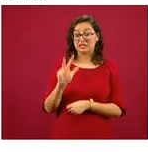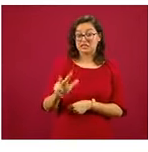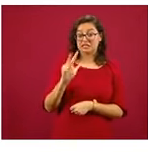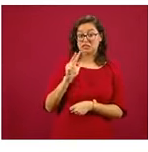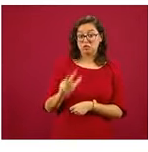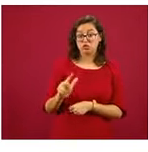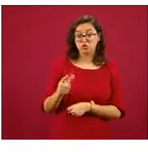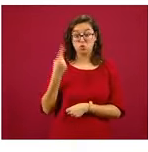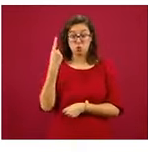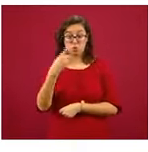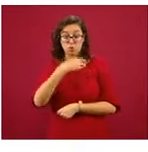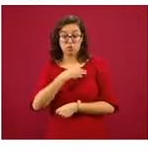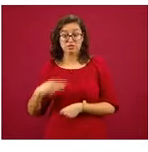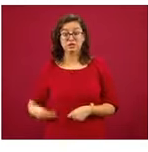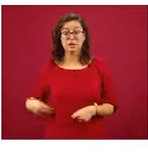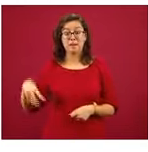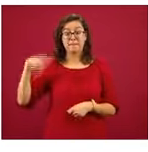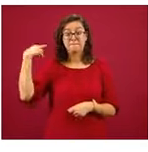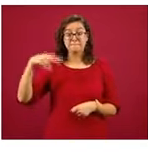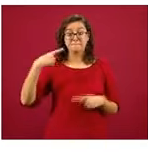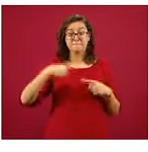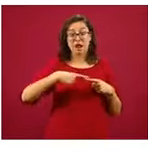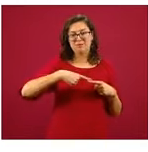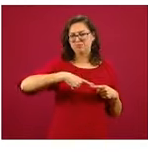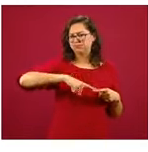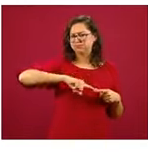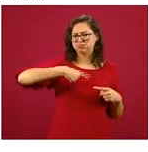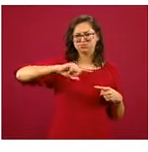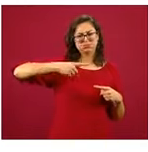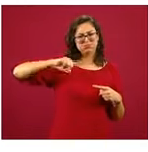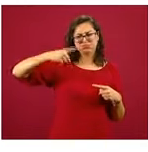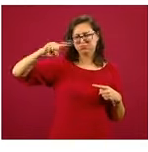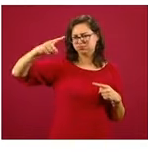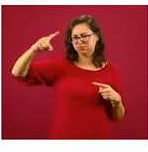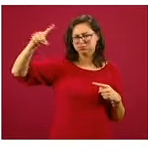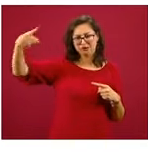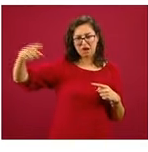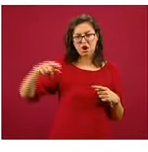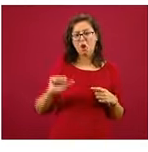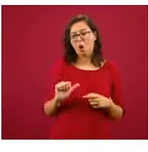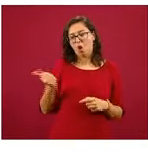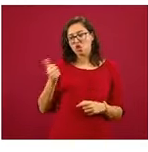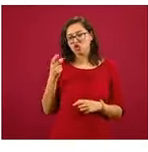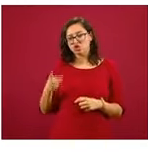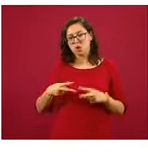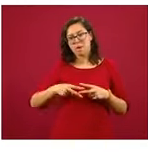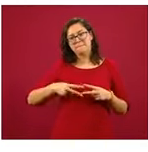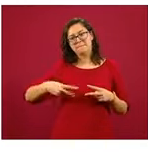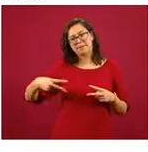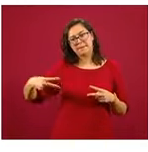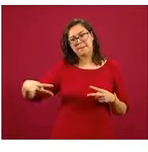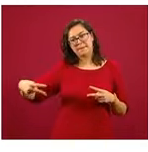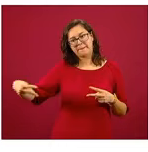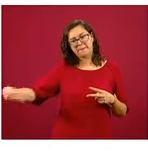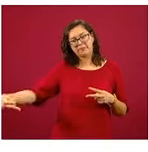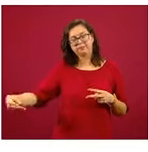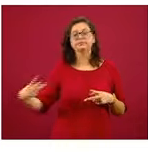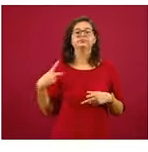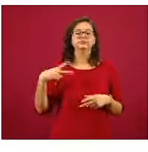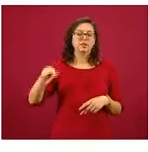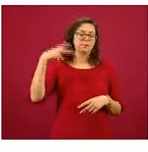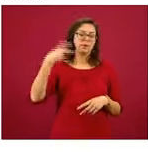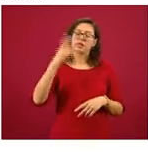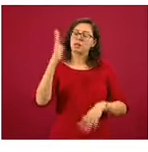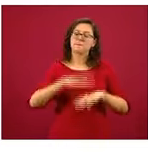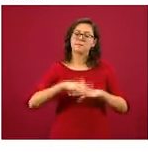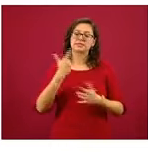2 empiezan a tener una meseta, un descenso y luego una elevación, siendo Veracruz el que llega a su máxima transmisión en la